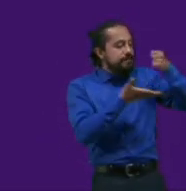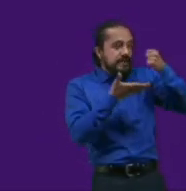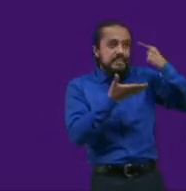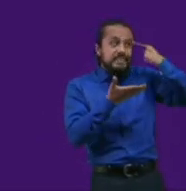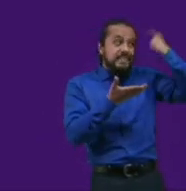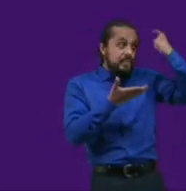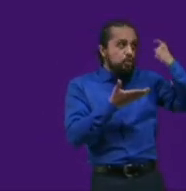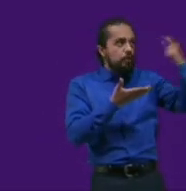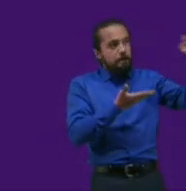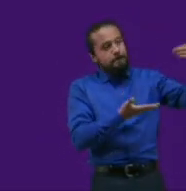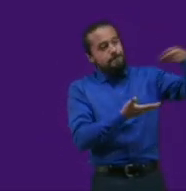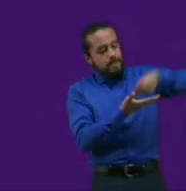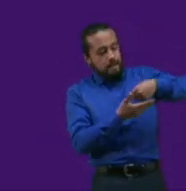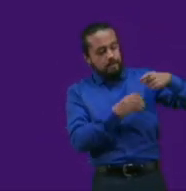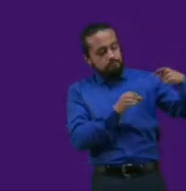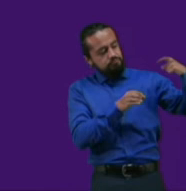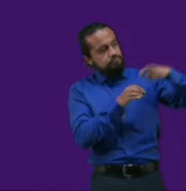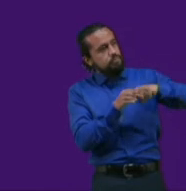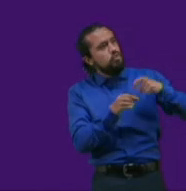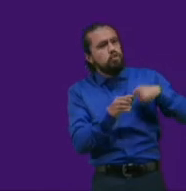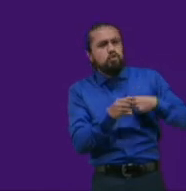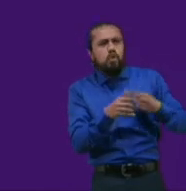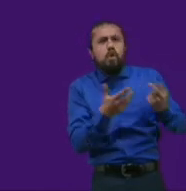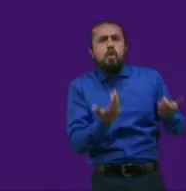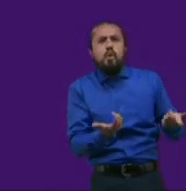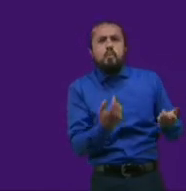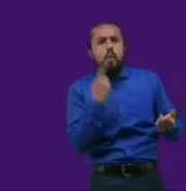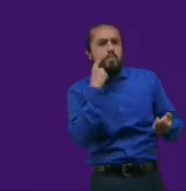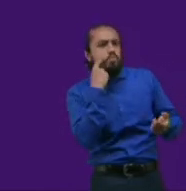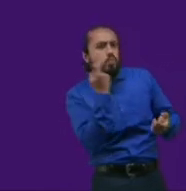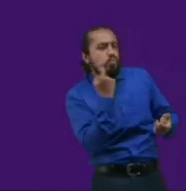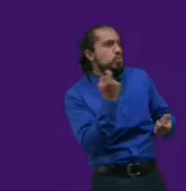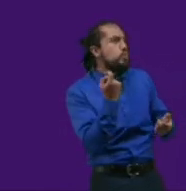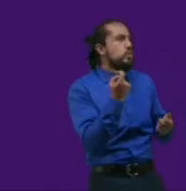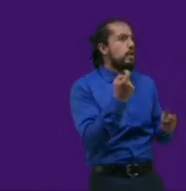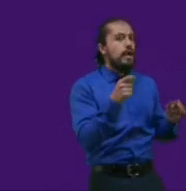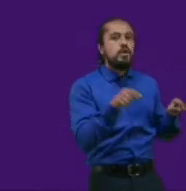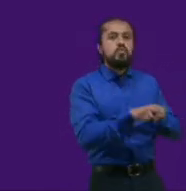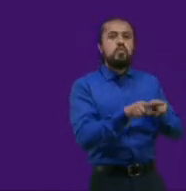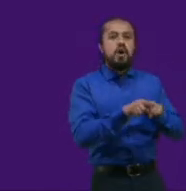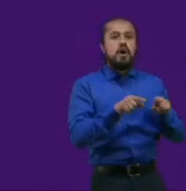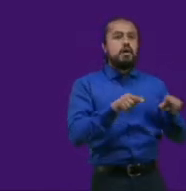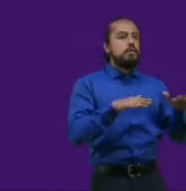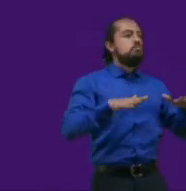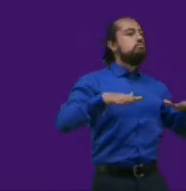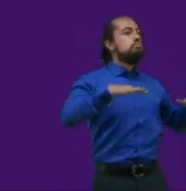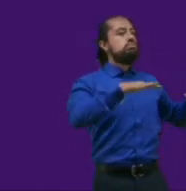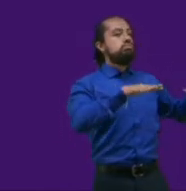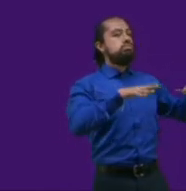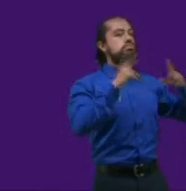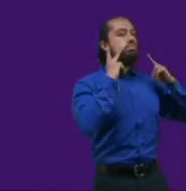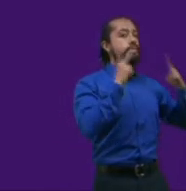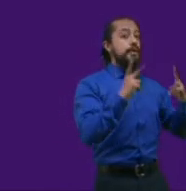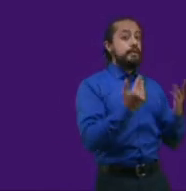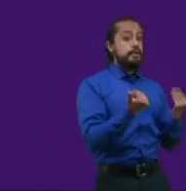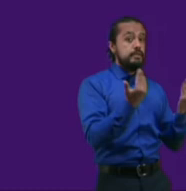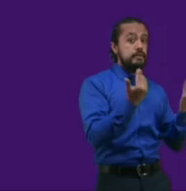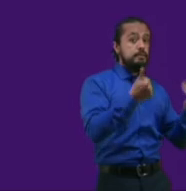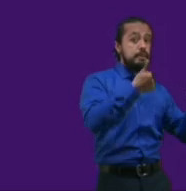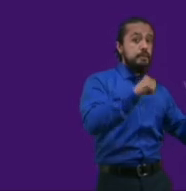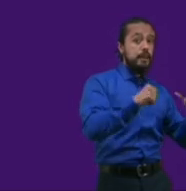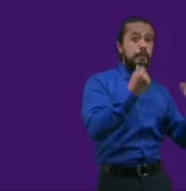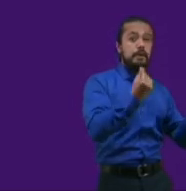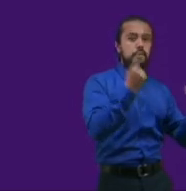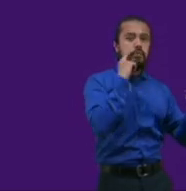ese proceso de estudio, de mapeo del universo de inversionistas, precisamente para no perder